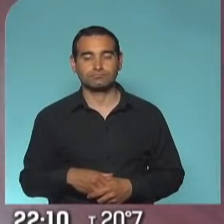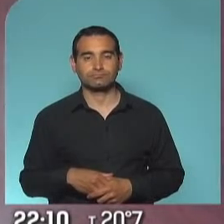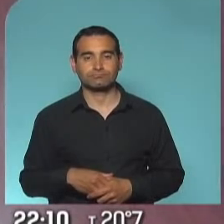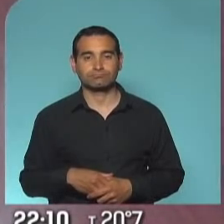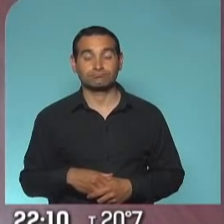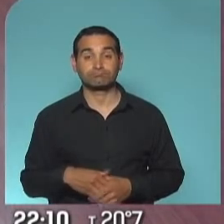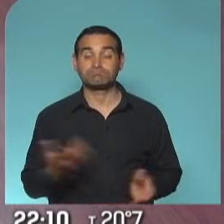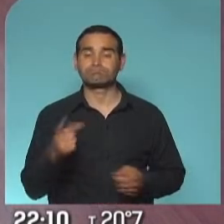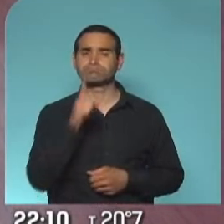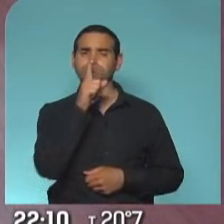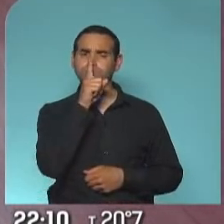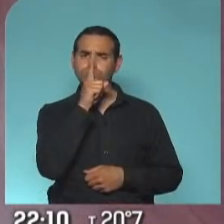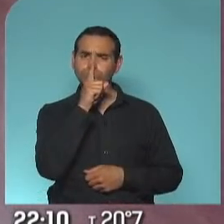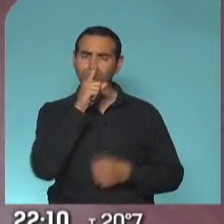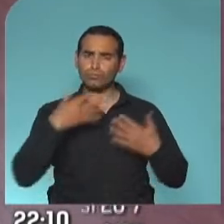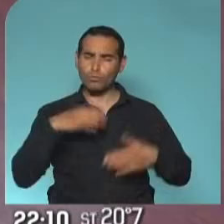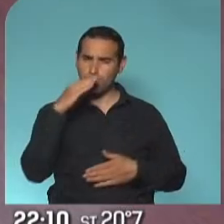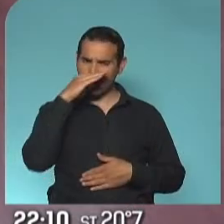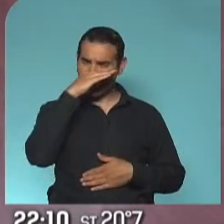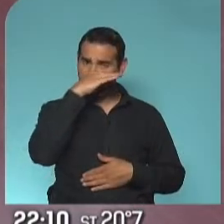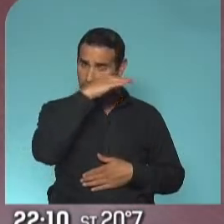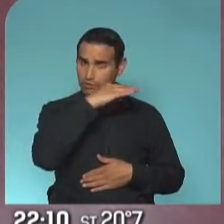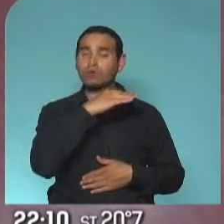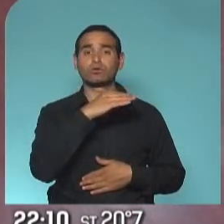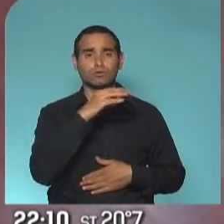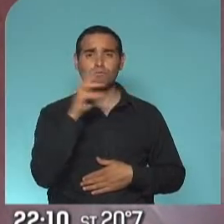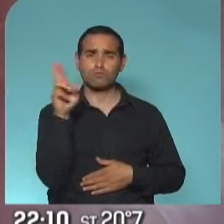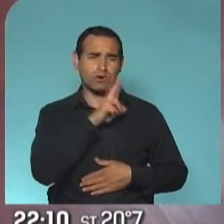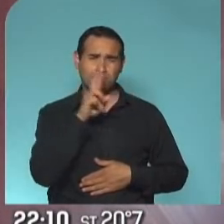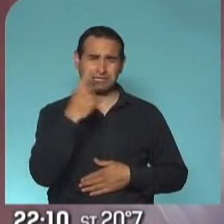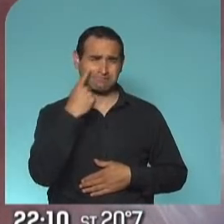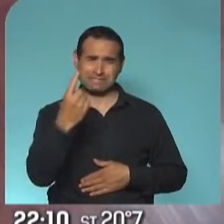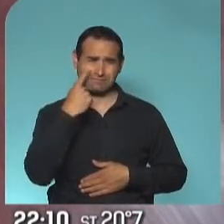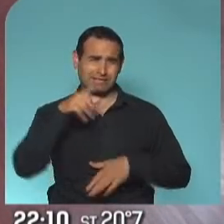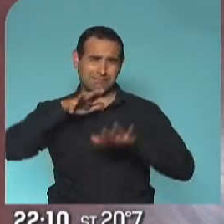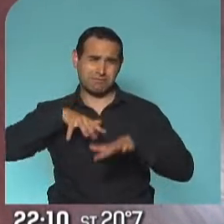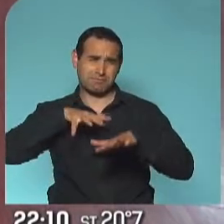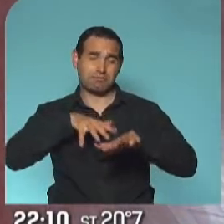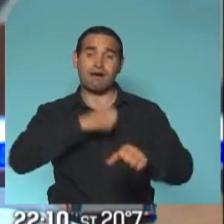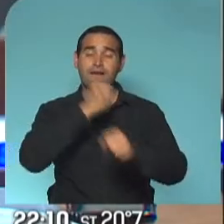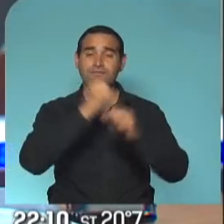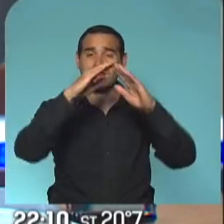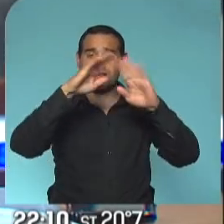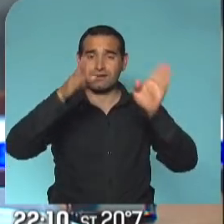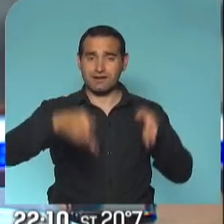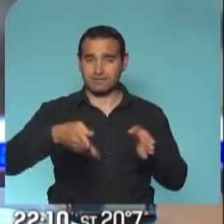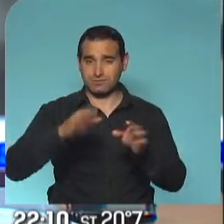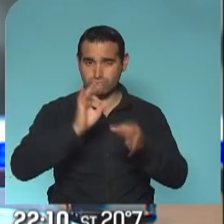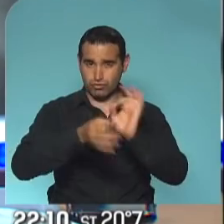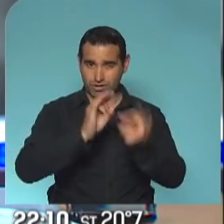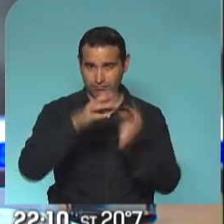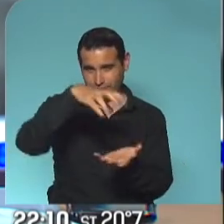En silencio y vestidas de negro, de luto, marcharon miles de mujeres hoy hacia La Moneda, la sede de gobierno de